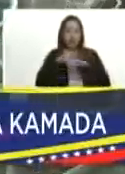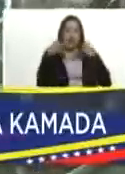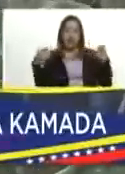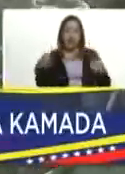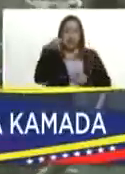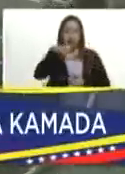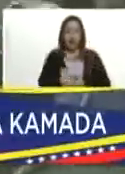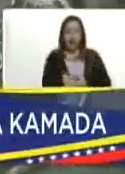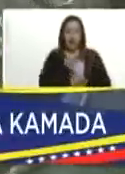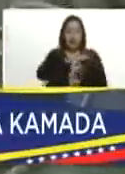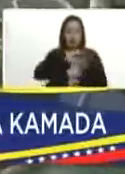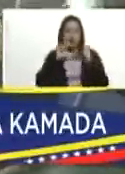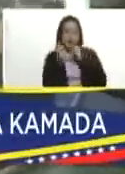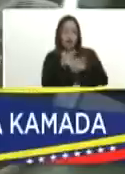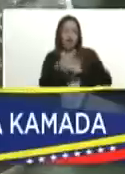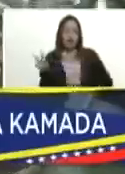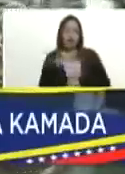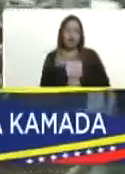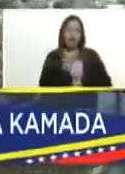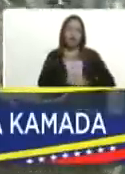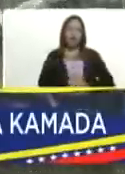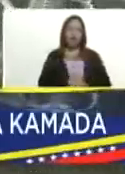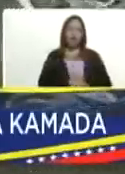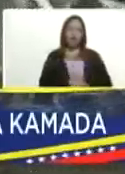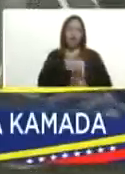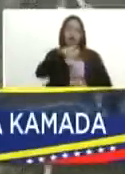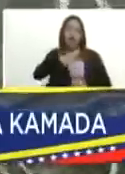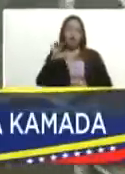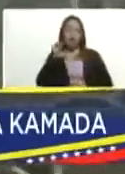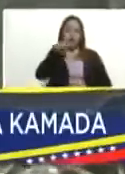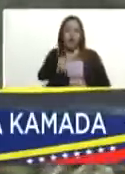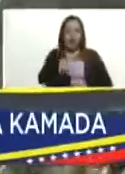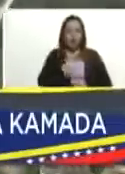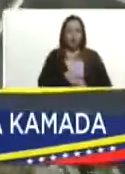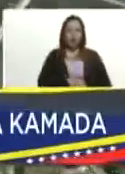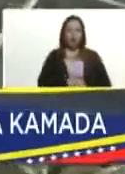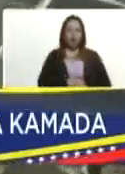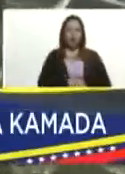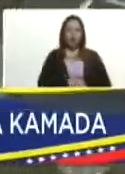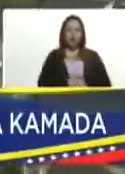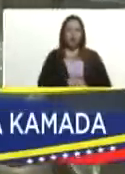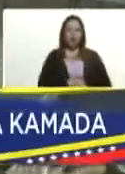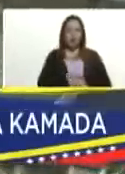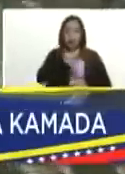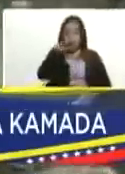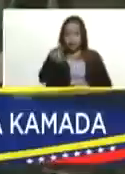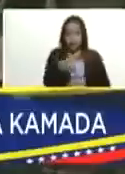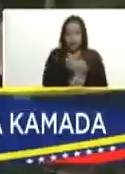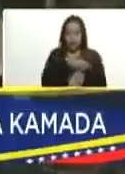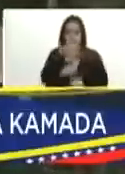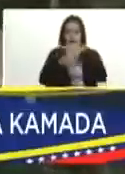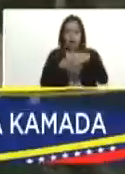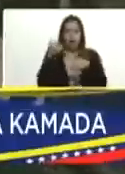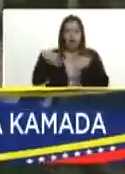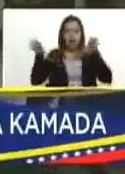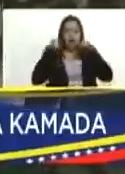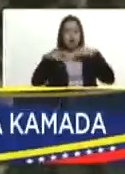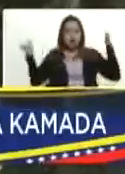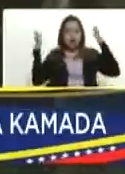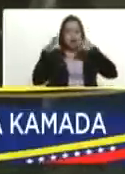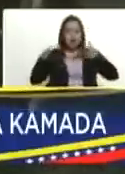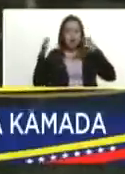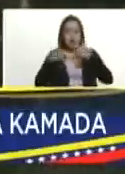estado transformador de Venezuela. Este es un estado, presidente, que como usted lo ha dicho, lo ha ordenado, lo ha